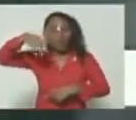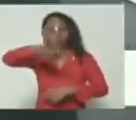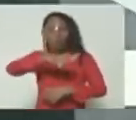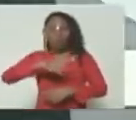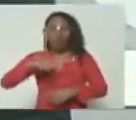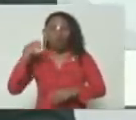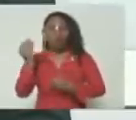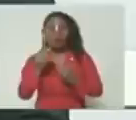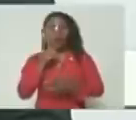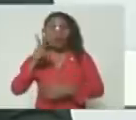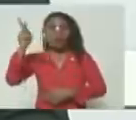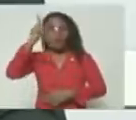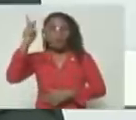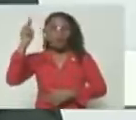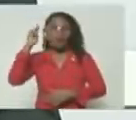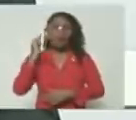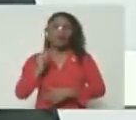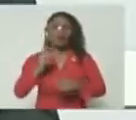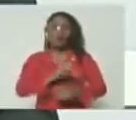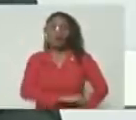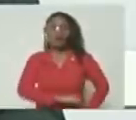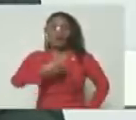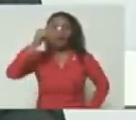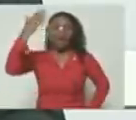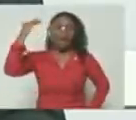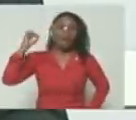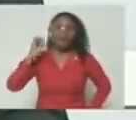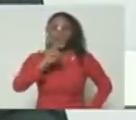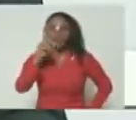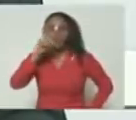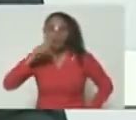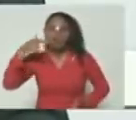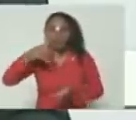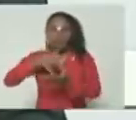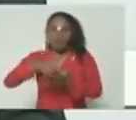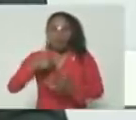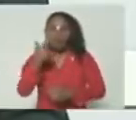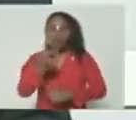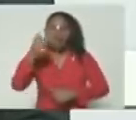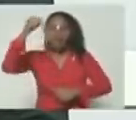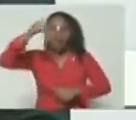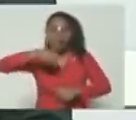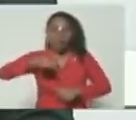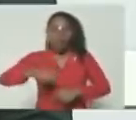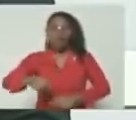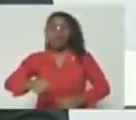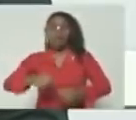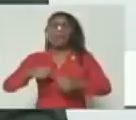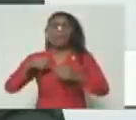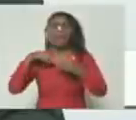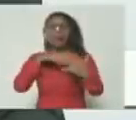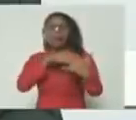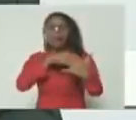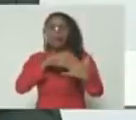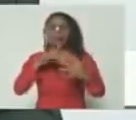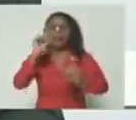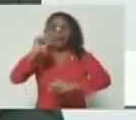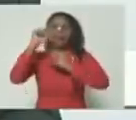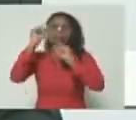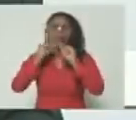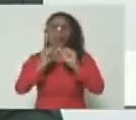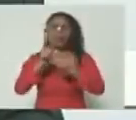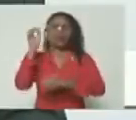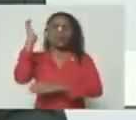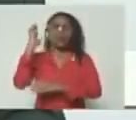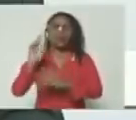como Bolívar, como los libertadores hace 200 años en Carabobo, y decimos, aquí habrá batalla y victoria permanente, y la Asamblea Nacional